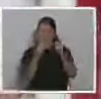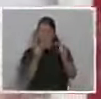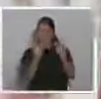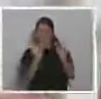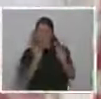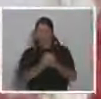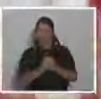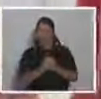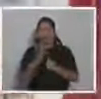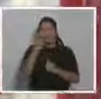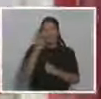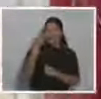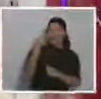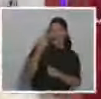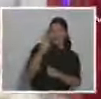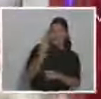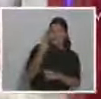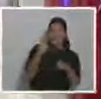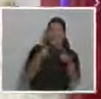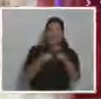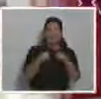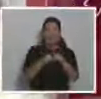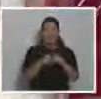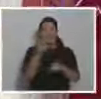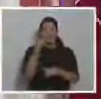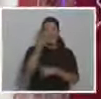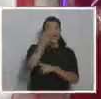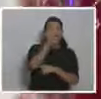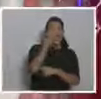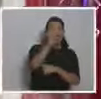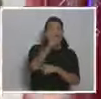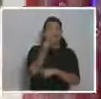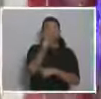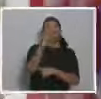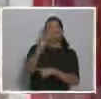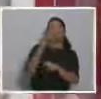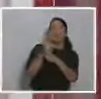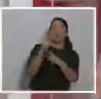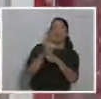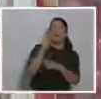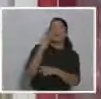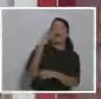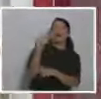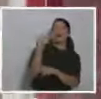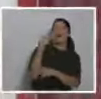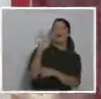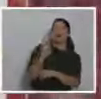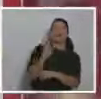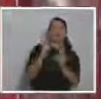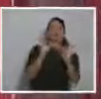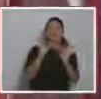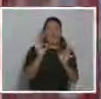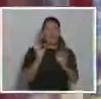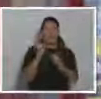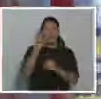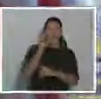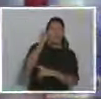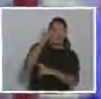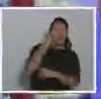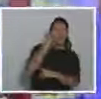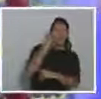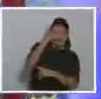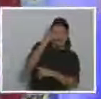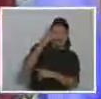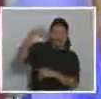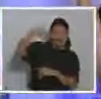Ajá, vamos. De atrás también. Que se le pega. Eso, allá. Eso, los de atrás. Vamos, en el techo. Arriba en el